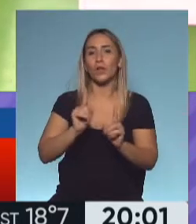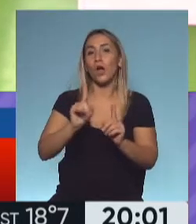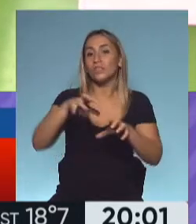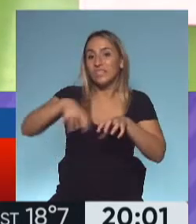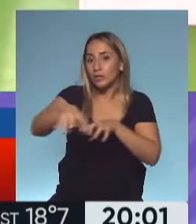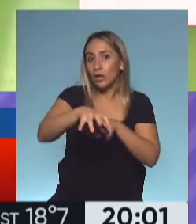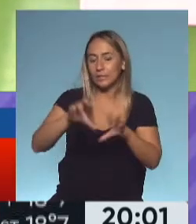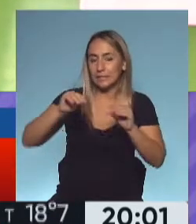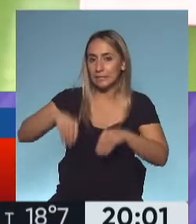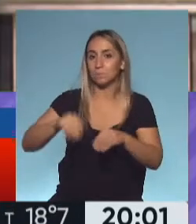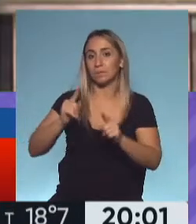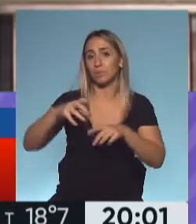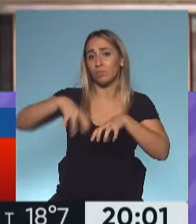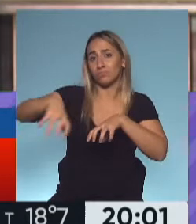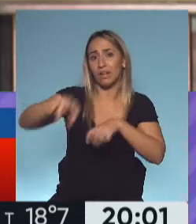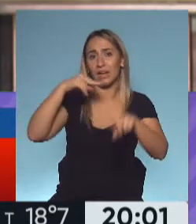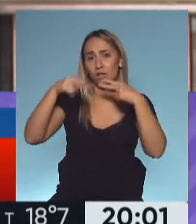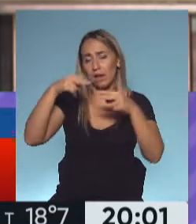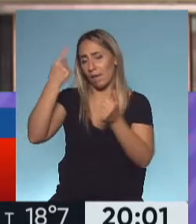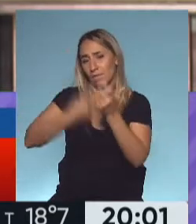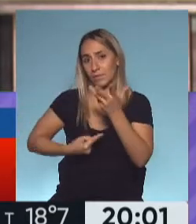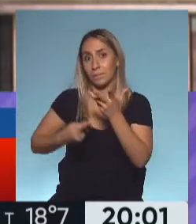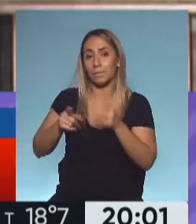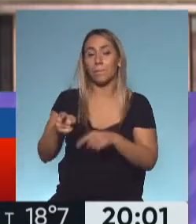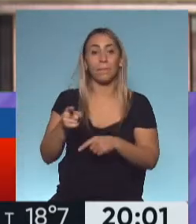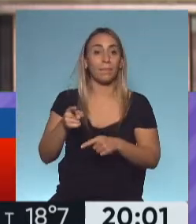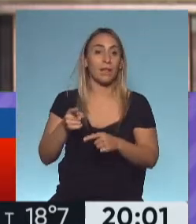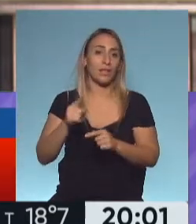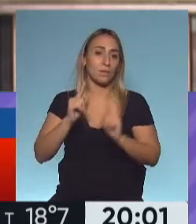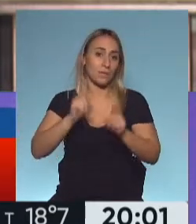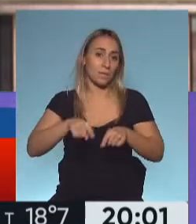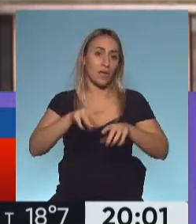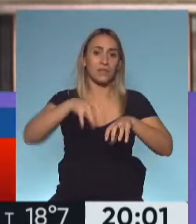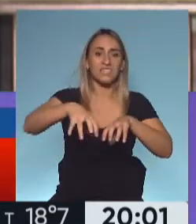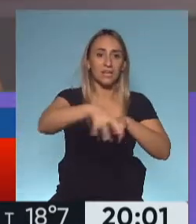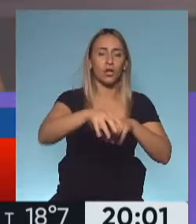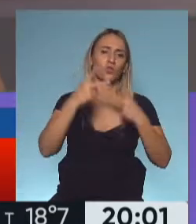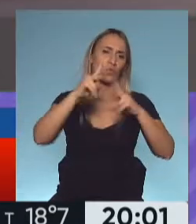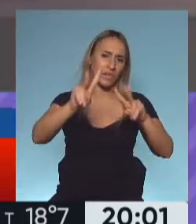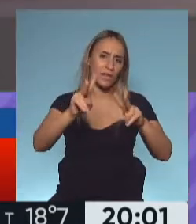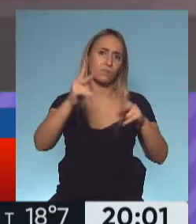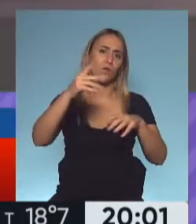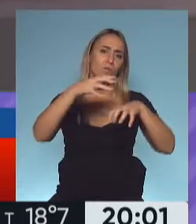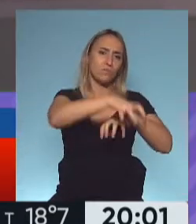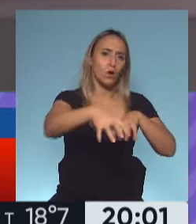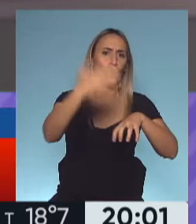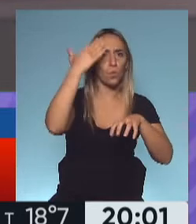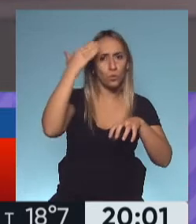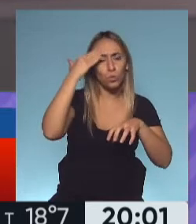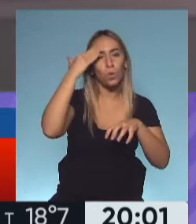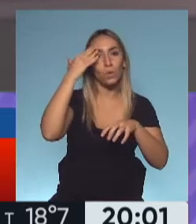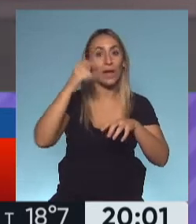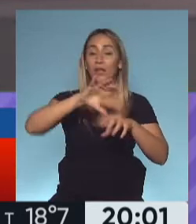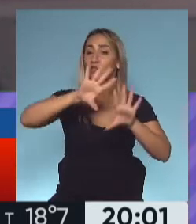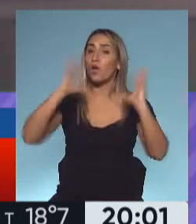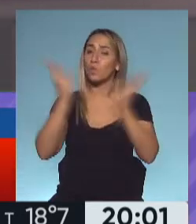la gastronomía que se han fortalecido y luego tienen que ver con todos los sectores, el turismo, la cultura, que son los sectores que en todo el mundo y